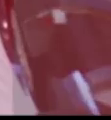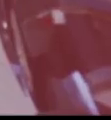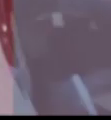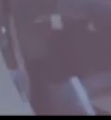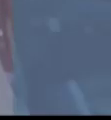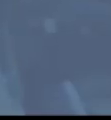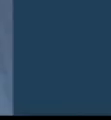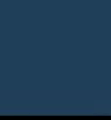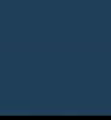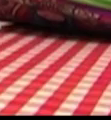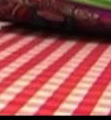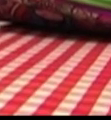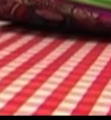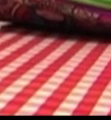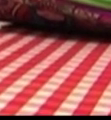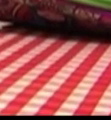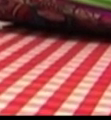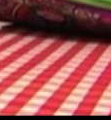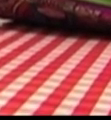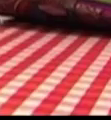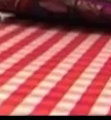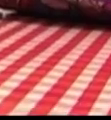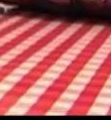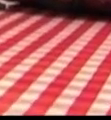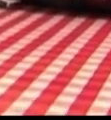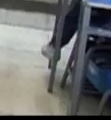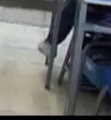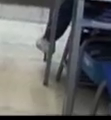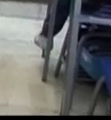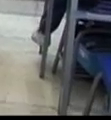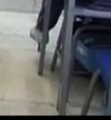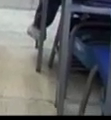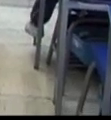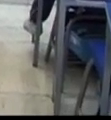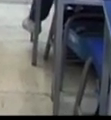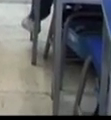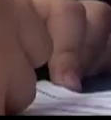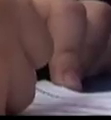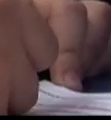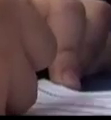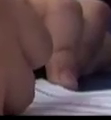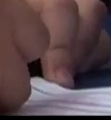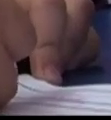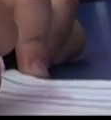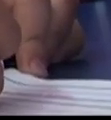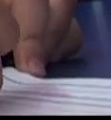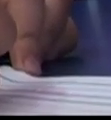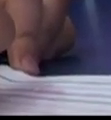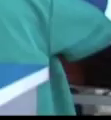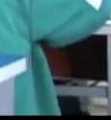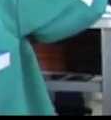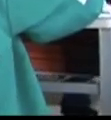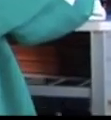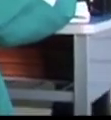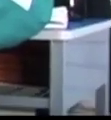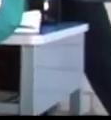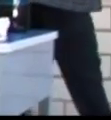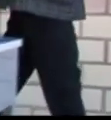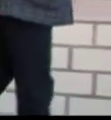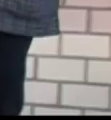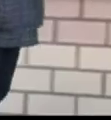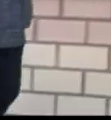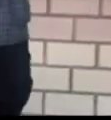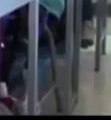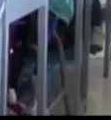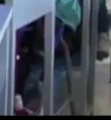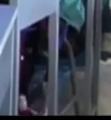académicas. Te tenemos todos los detalles del conversatorio Educación Obligatoria, Necesidades de Cambio, donde